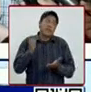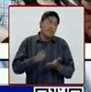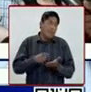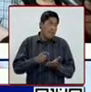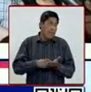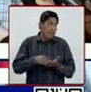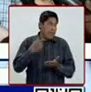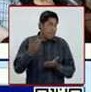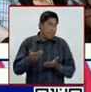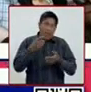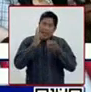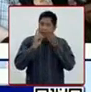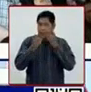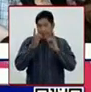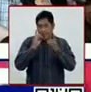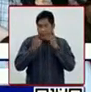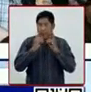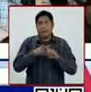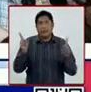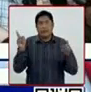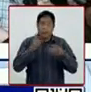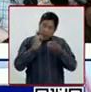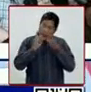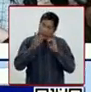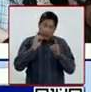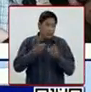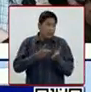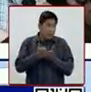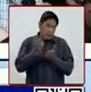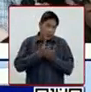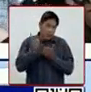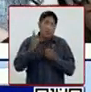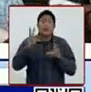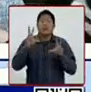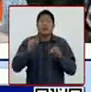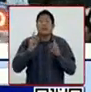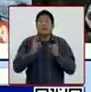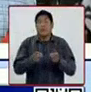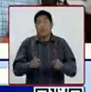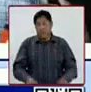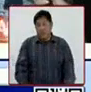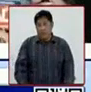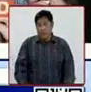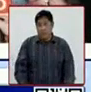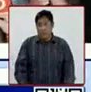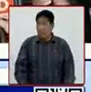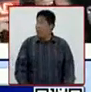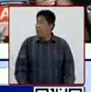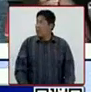haya haya diálogo pero el diálogo tiene que ser sincero no de esta forma